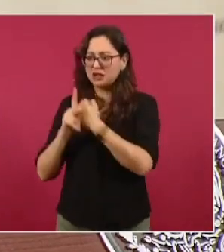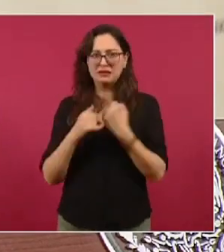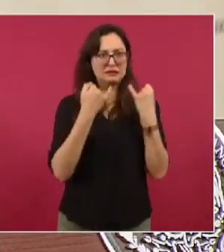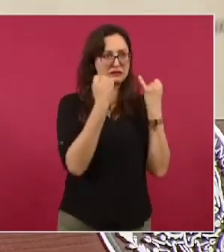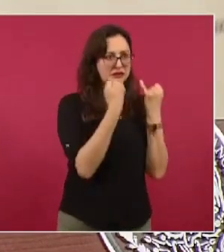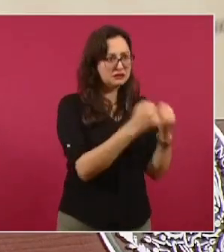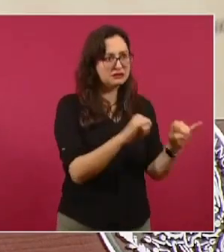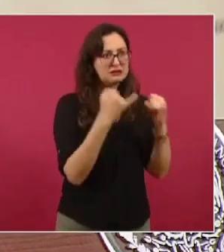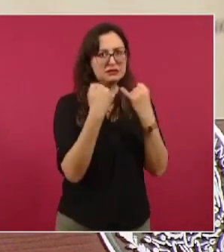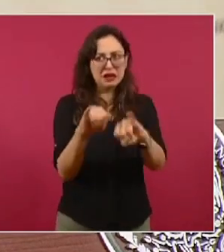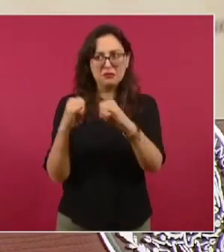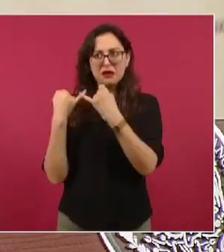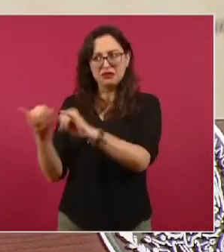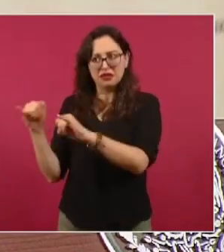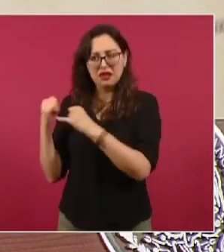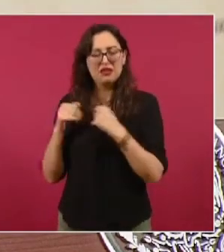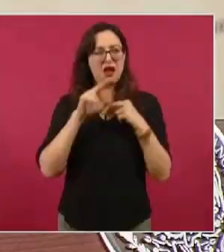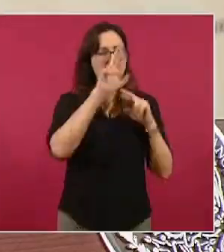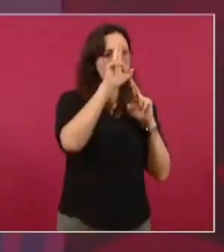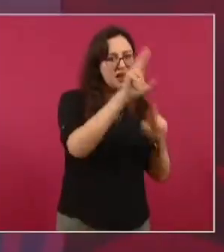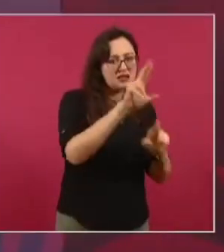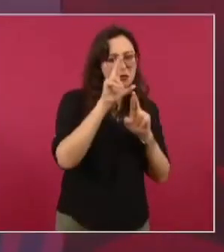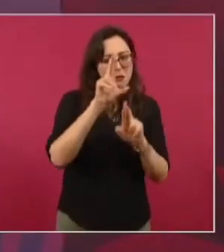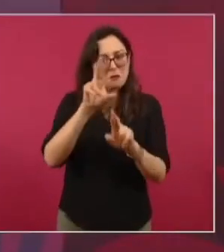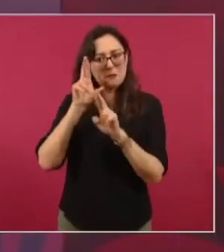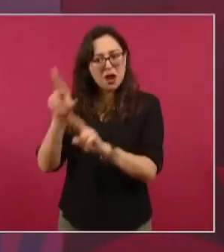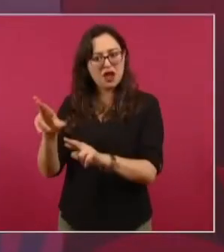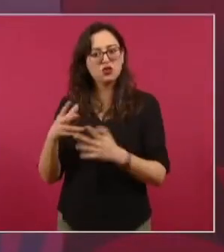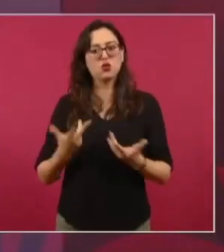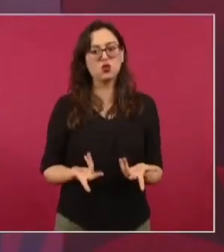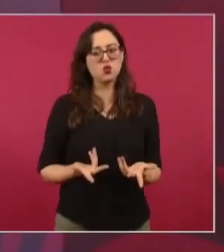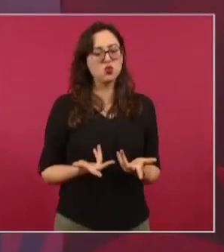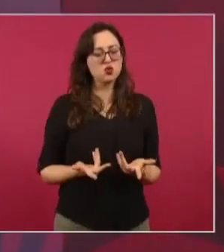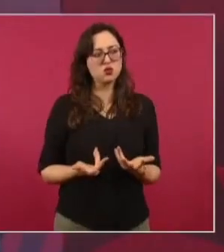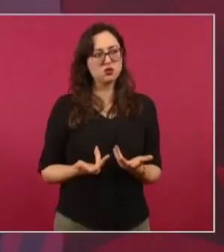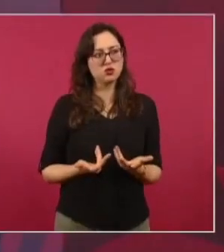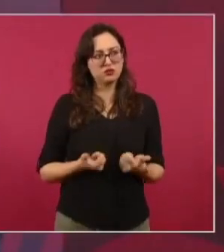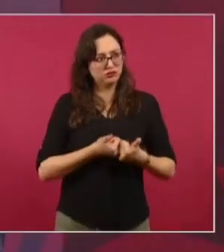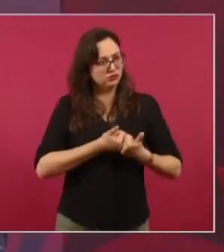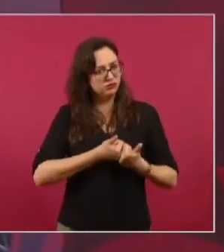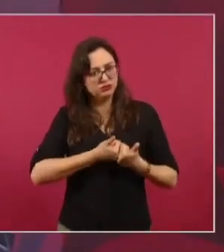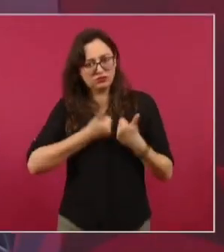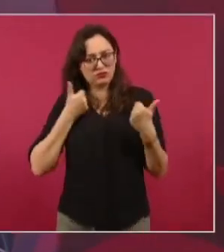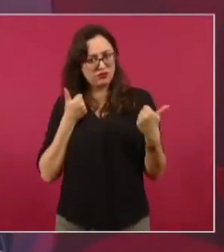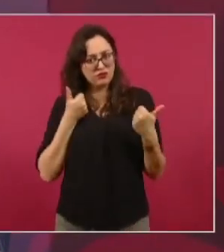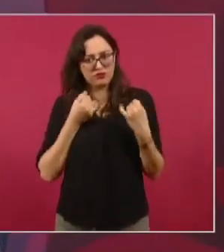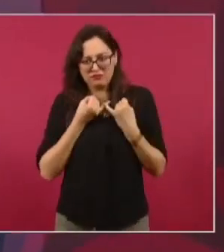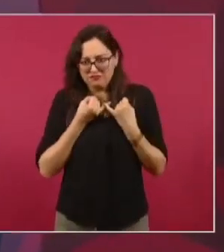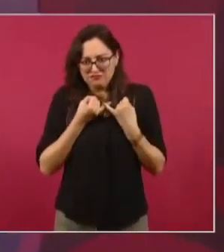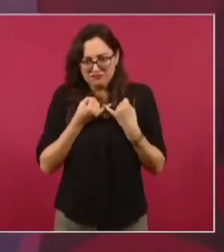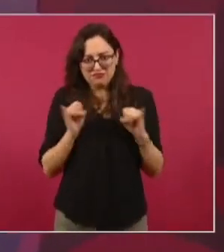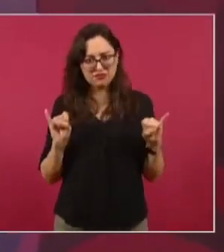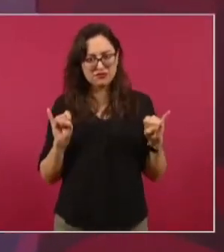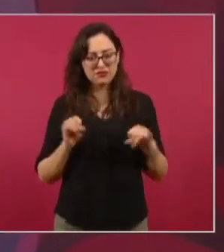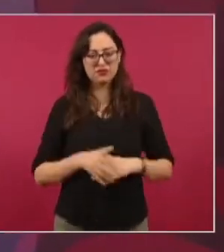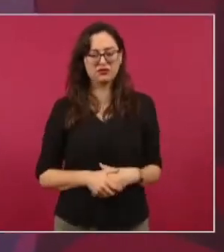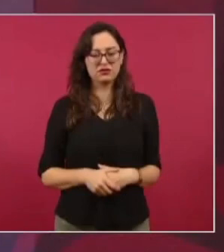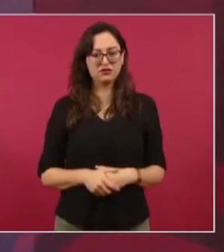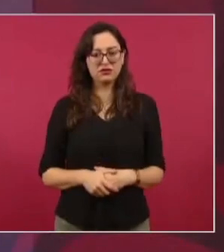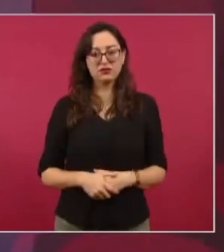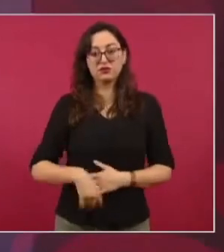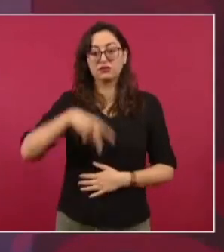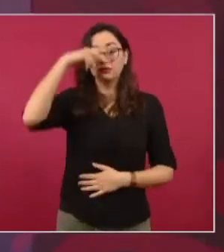somos independientes México se fundó